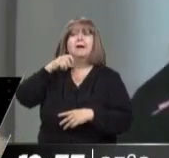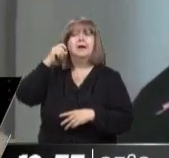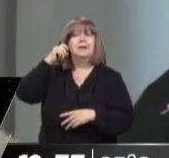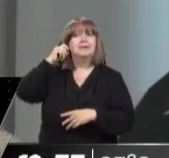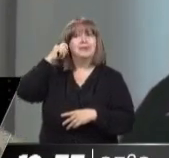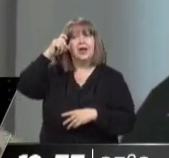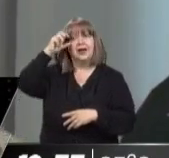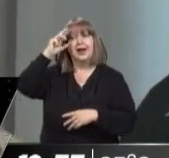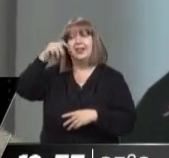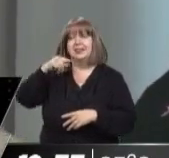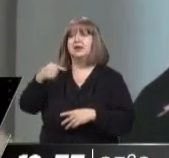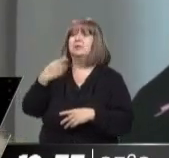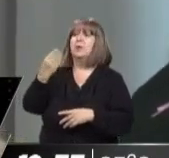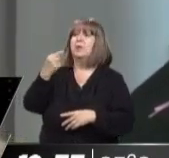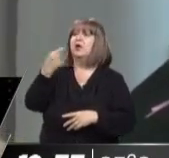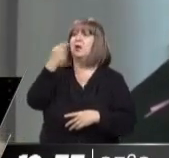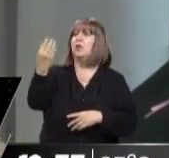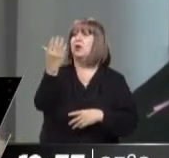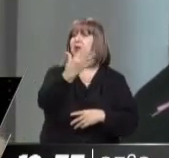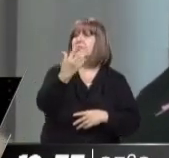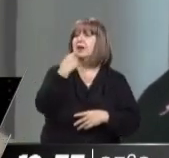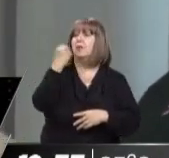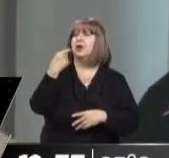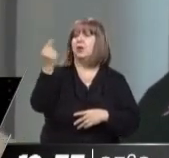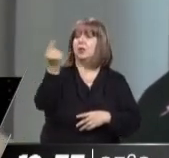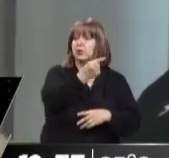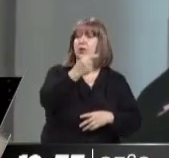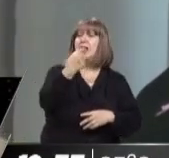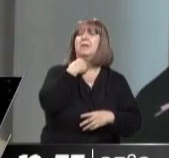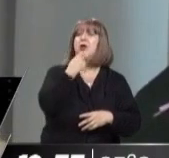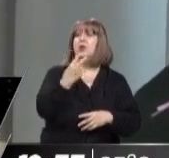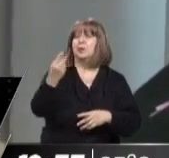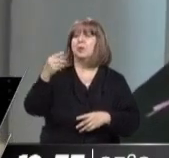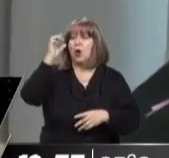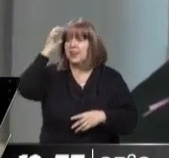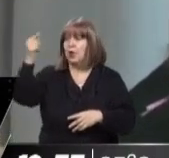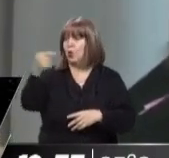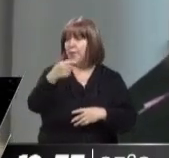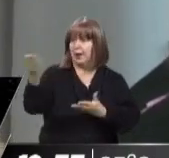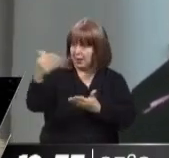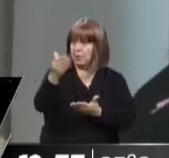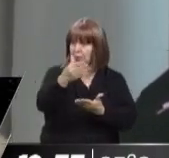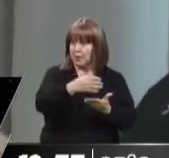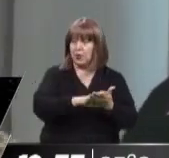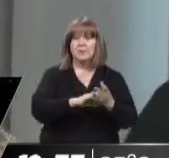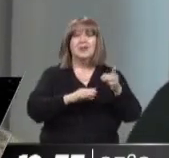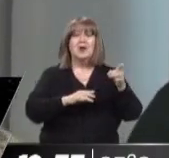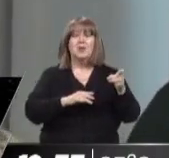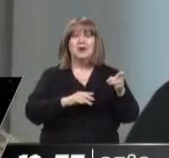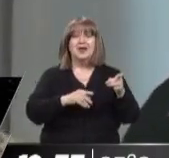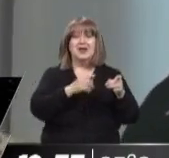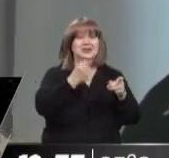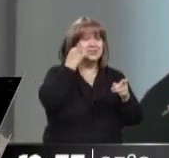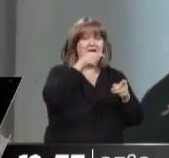porque es lo que se merecía porque ese día mi hijo tenía turno con un traumatólogo y no pudo ser atendido porque por